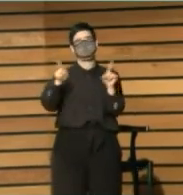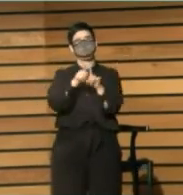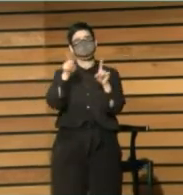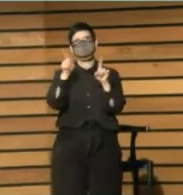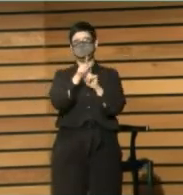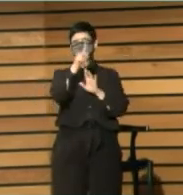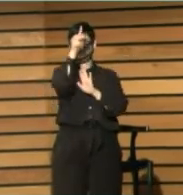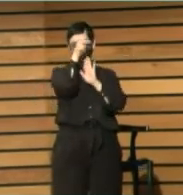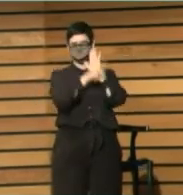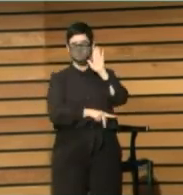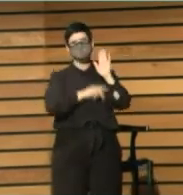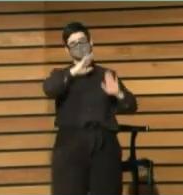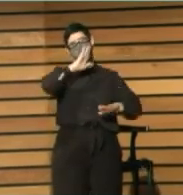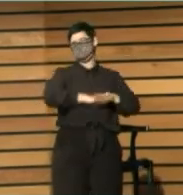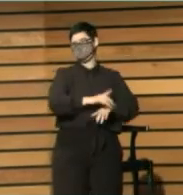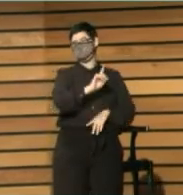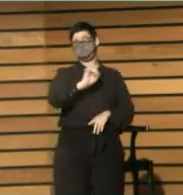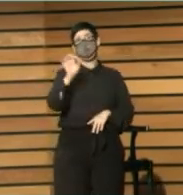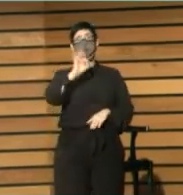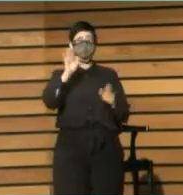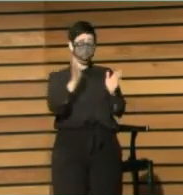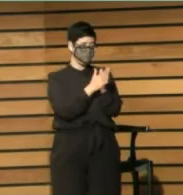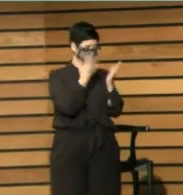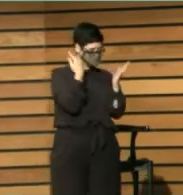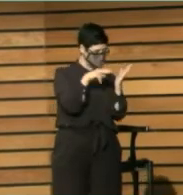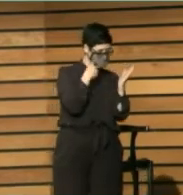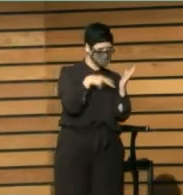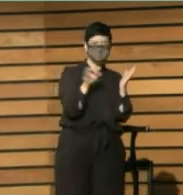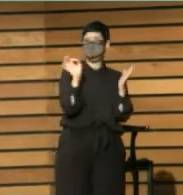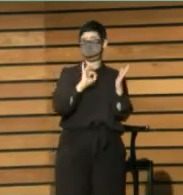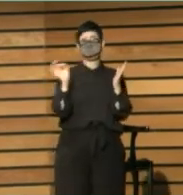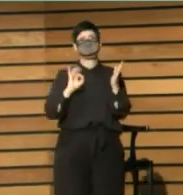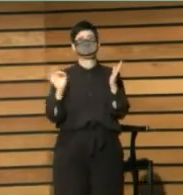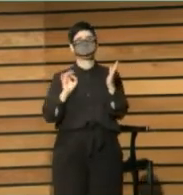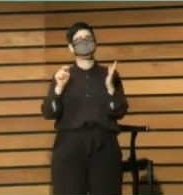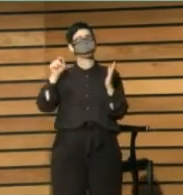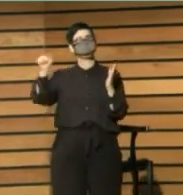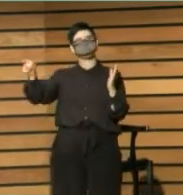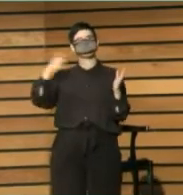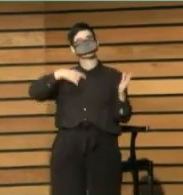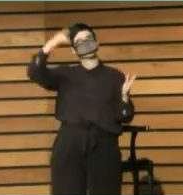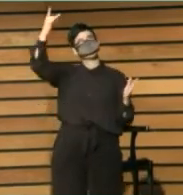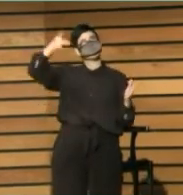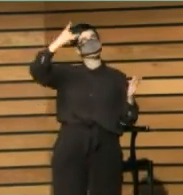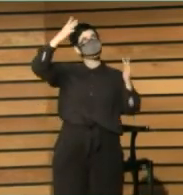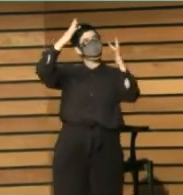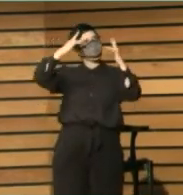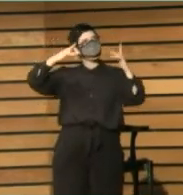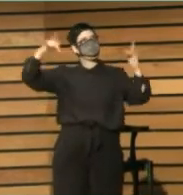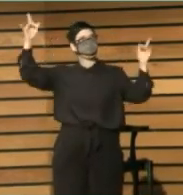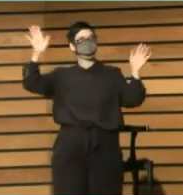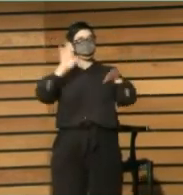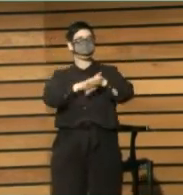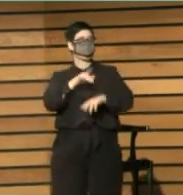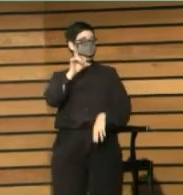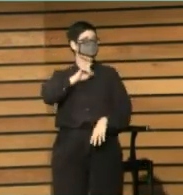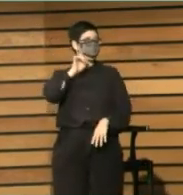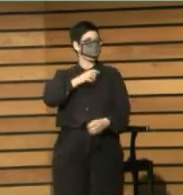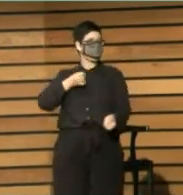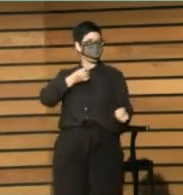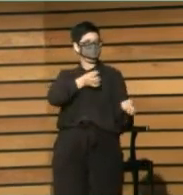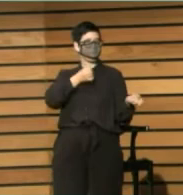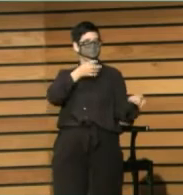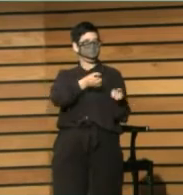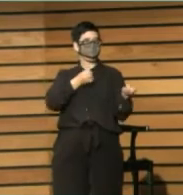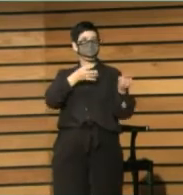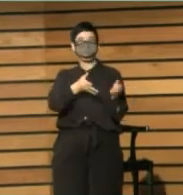nunca leyó un libro o lo miró por el forro, pero tenía una enorme imaginación para decir mentiras, de modo que nunca